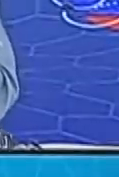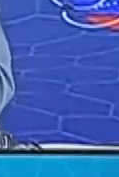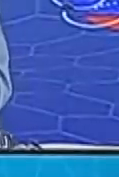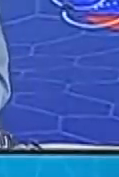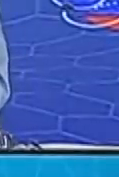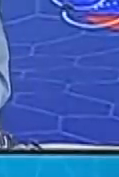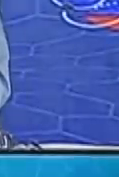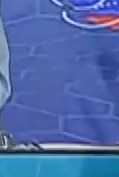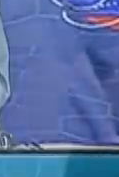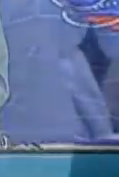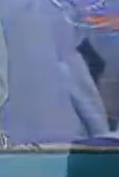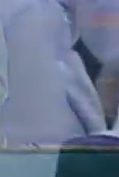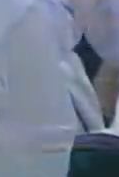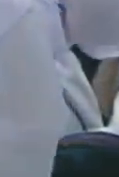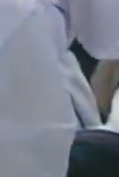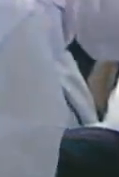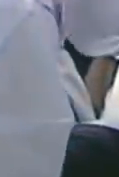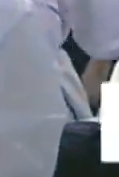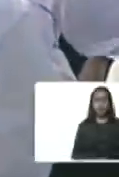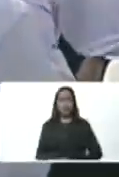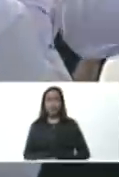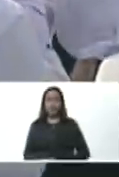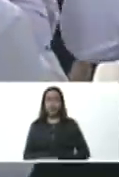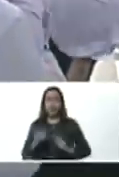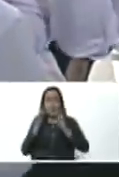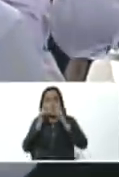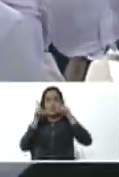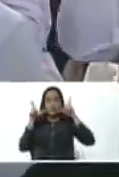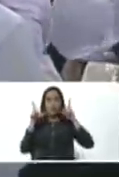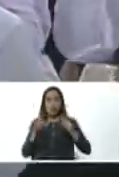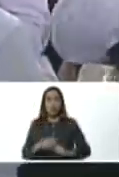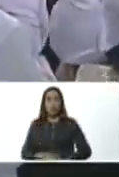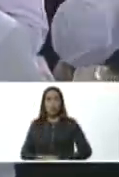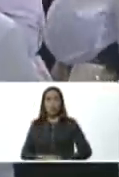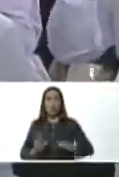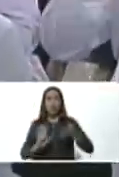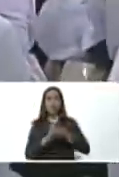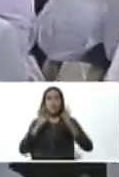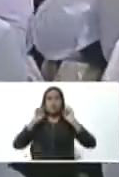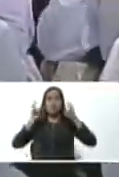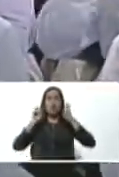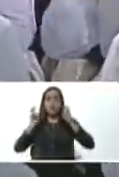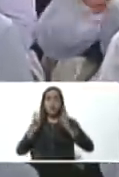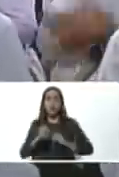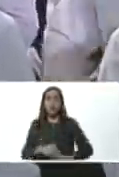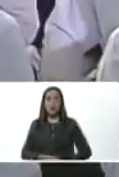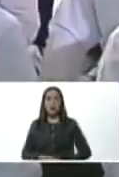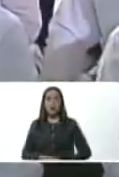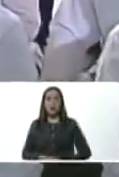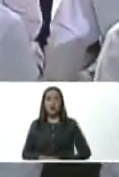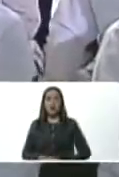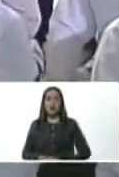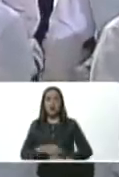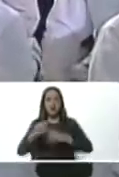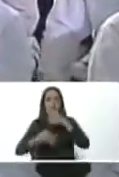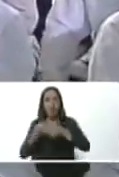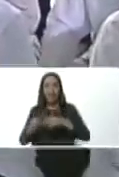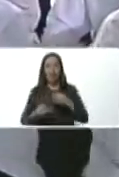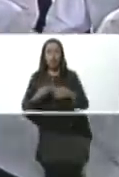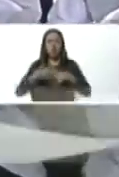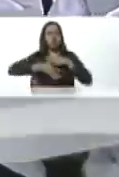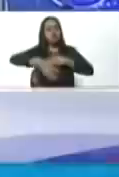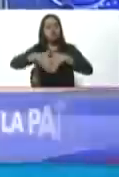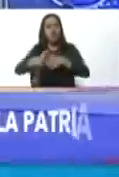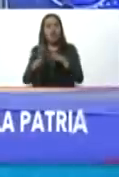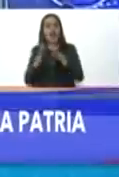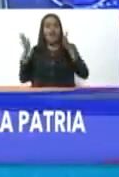Impresionante. ¿Mm? Con este tema que estábamos hablando, esta gran movilización,